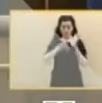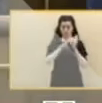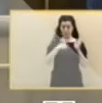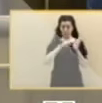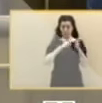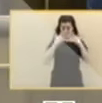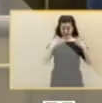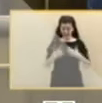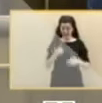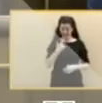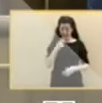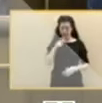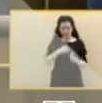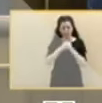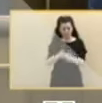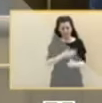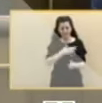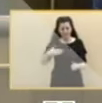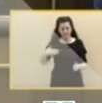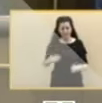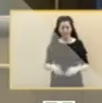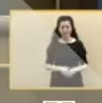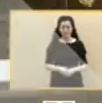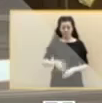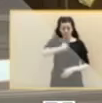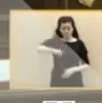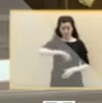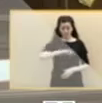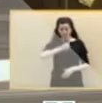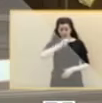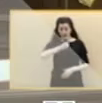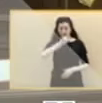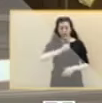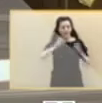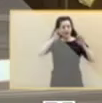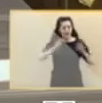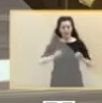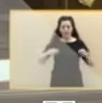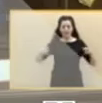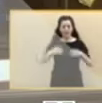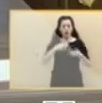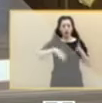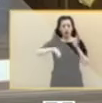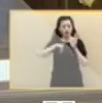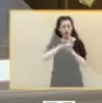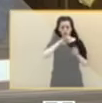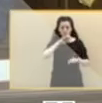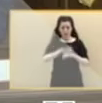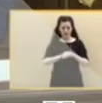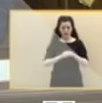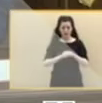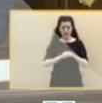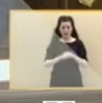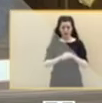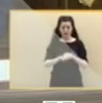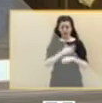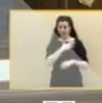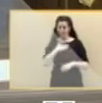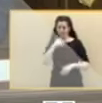eso es evidente. Es decir, no tienes que convencer, si están convencidos todos comparten el fondo del